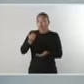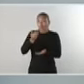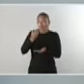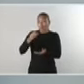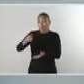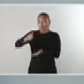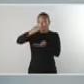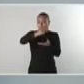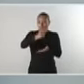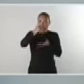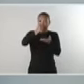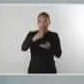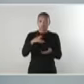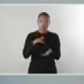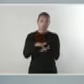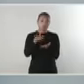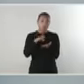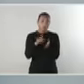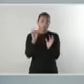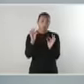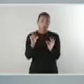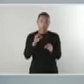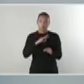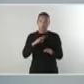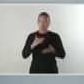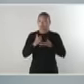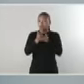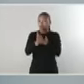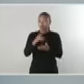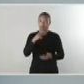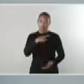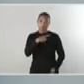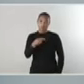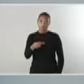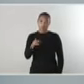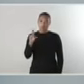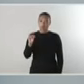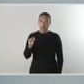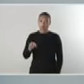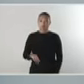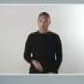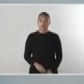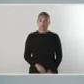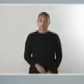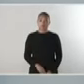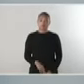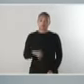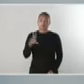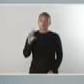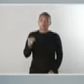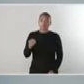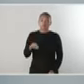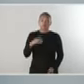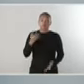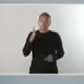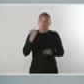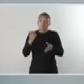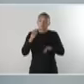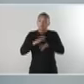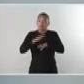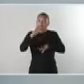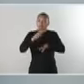y apoyos mínimos vamos a combatir la pobreza no solamente se vuelve más